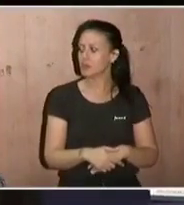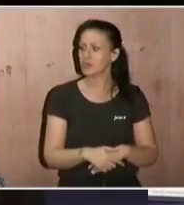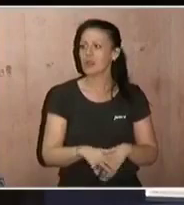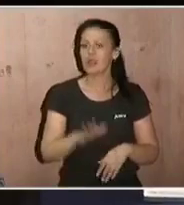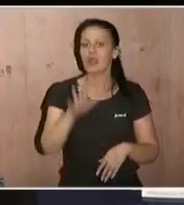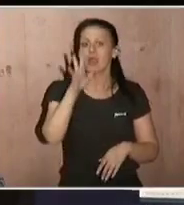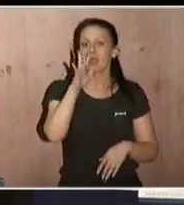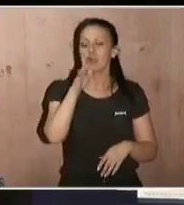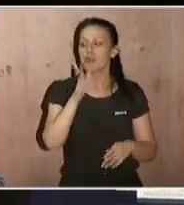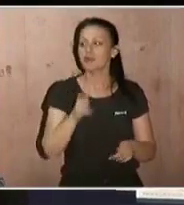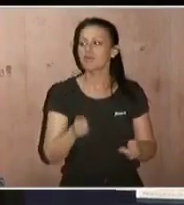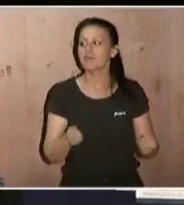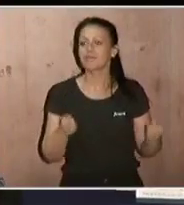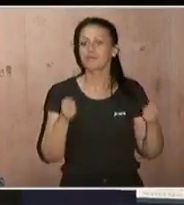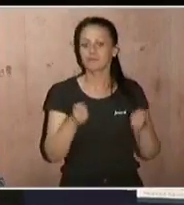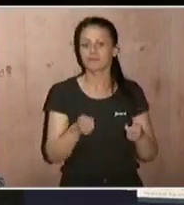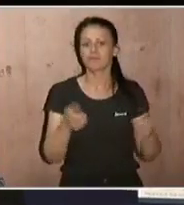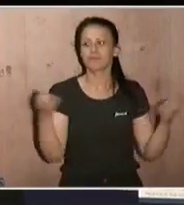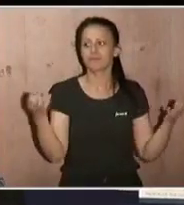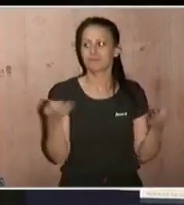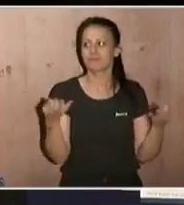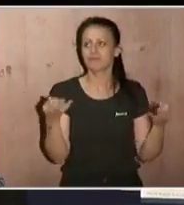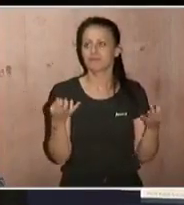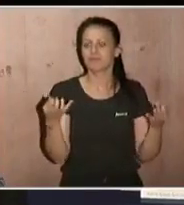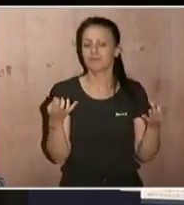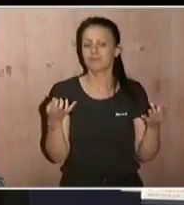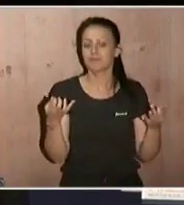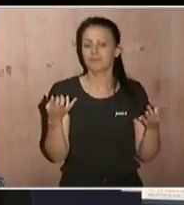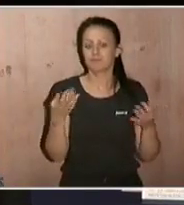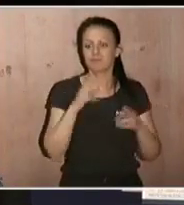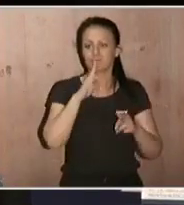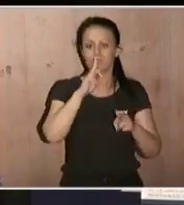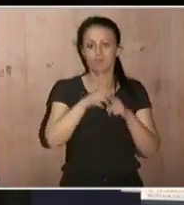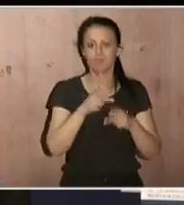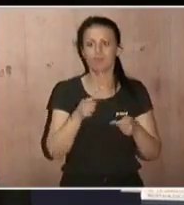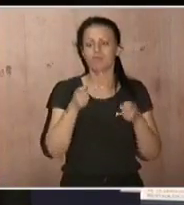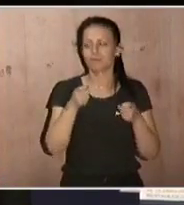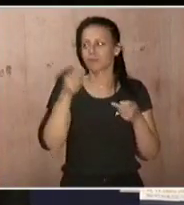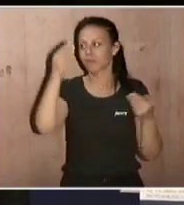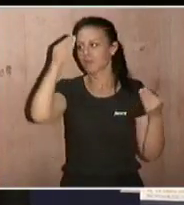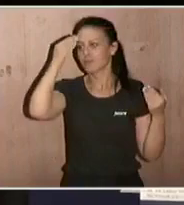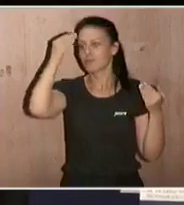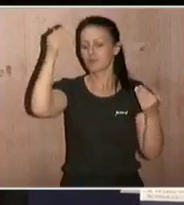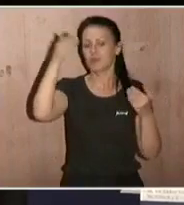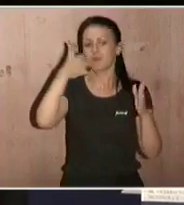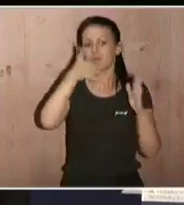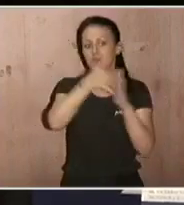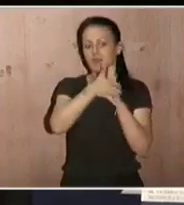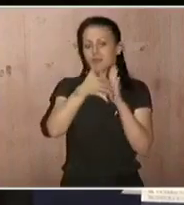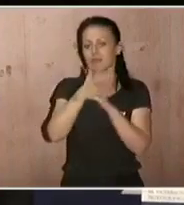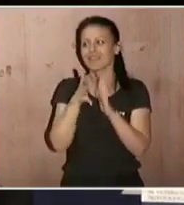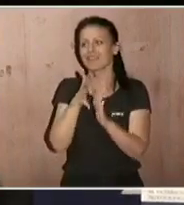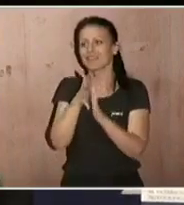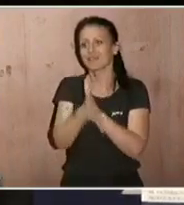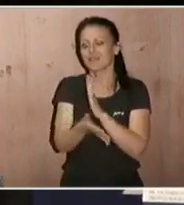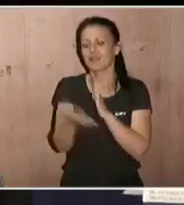Ahora os entregaré los atributos de este nombramiento y distinción y os explicaré su significado.